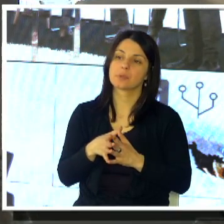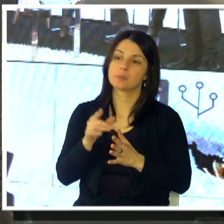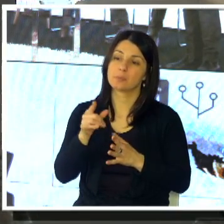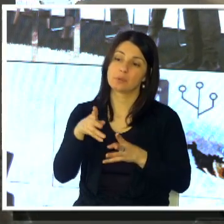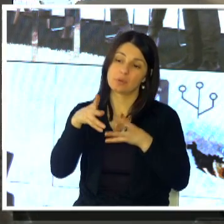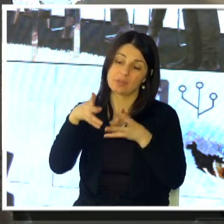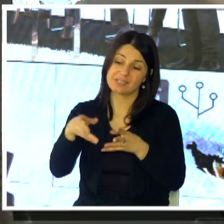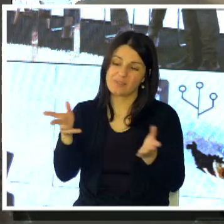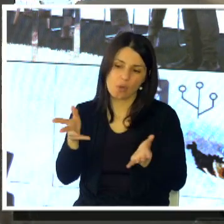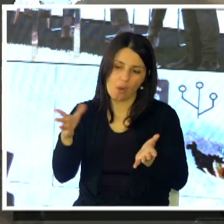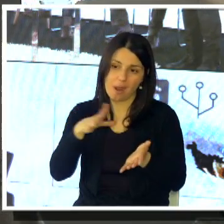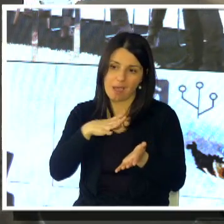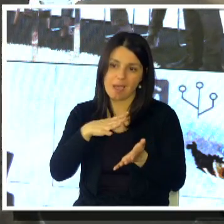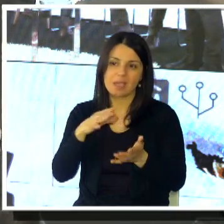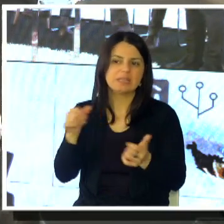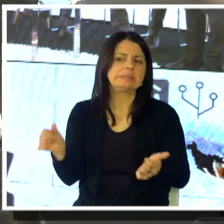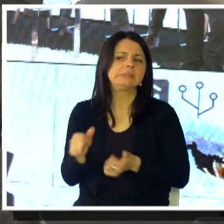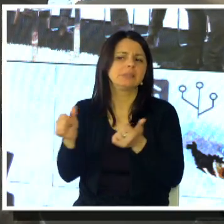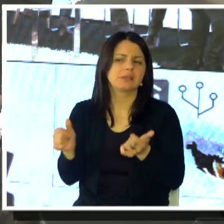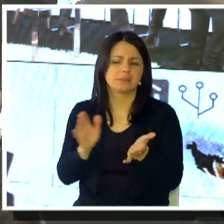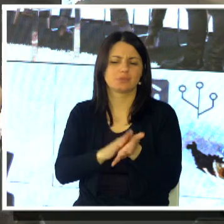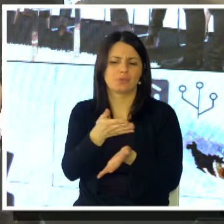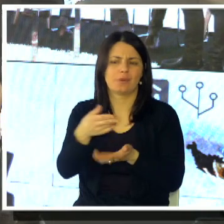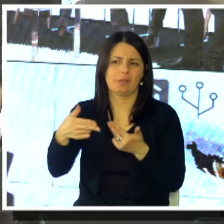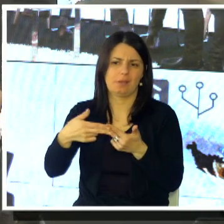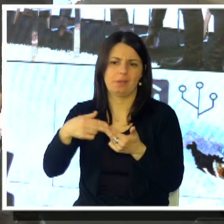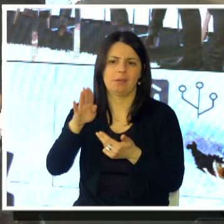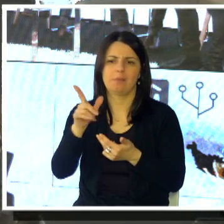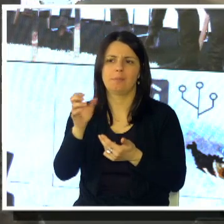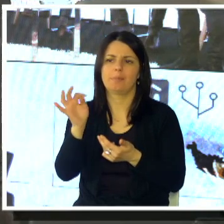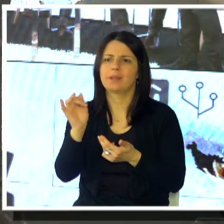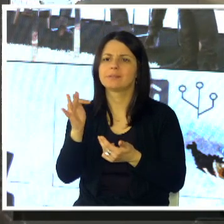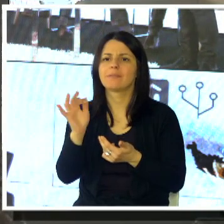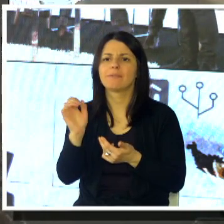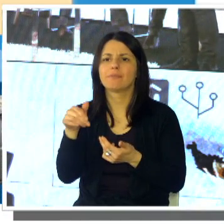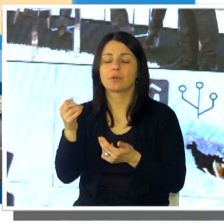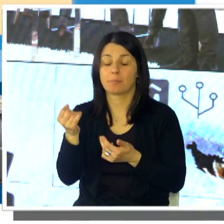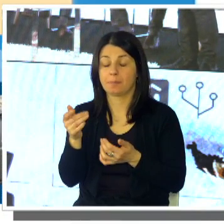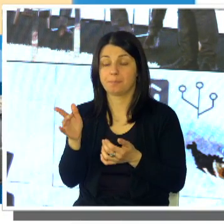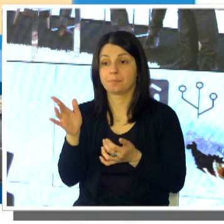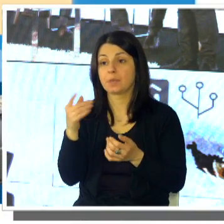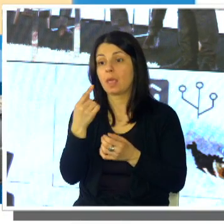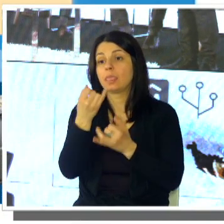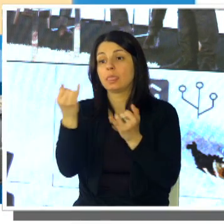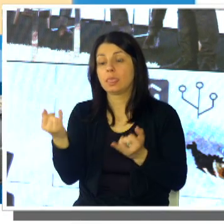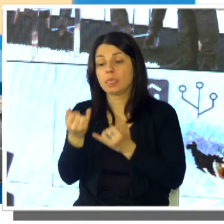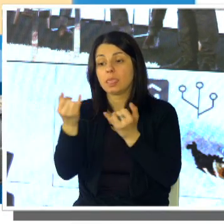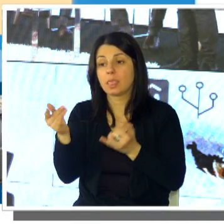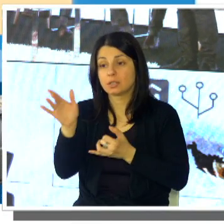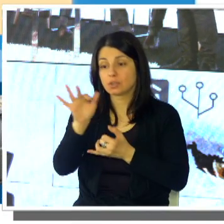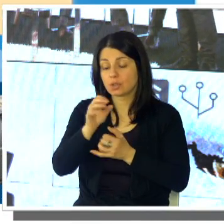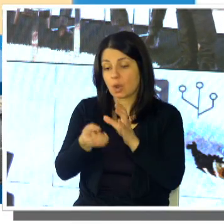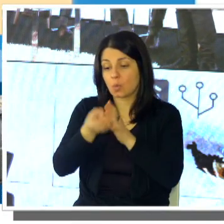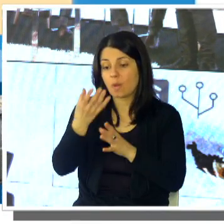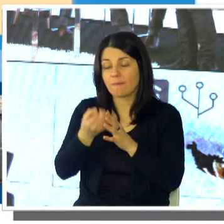que se nos plantea ahora es, bueno, ¿qué hacemos sobre esta plataforma? O sea, cada día estamos integrando nuevos